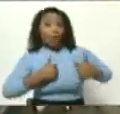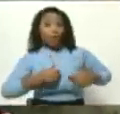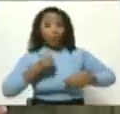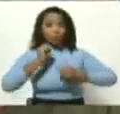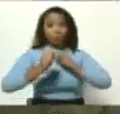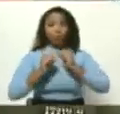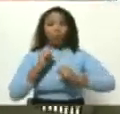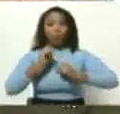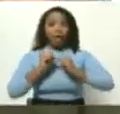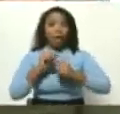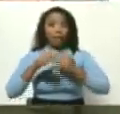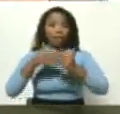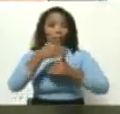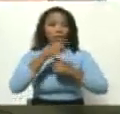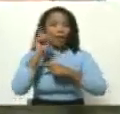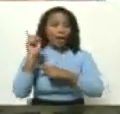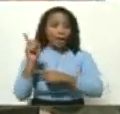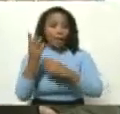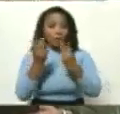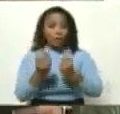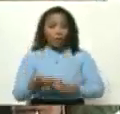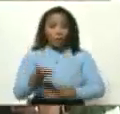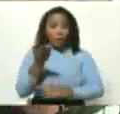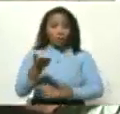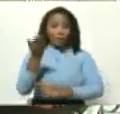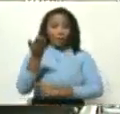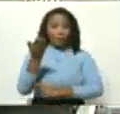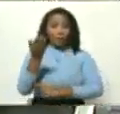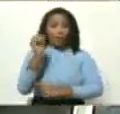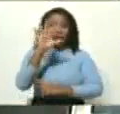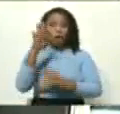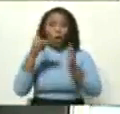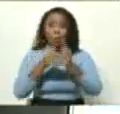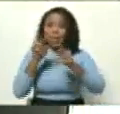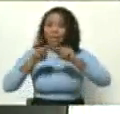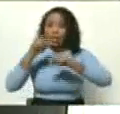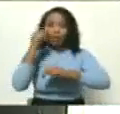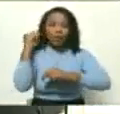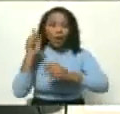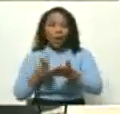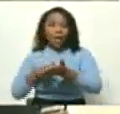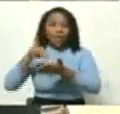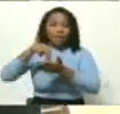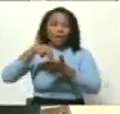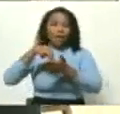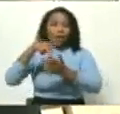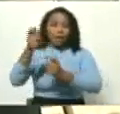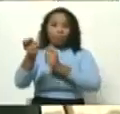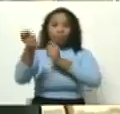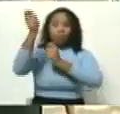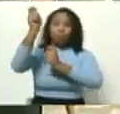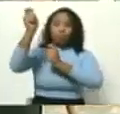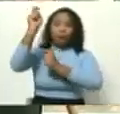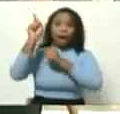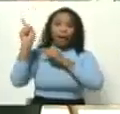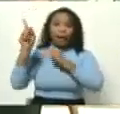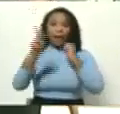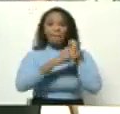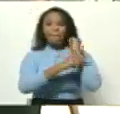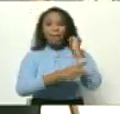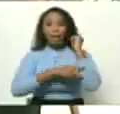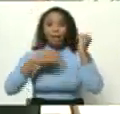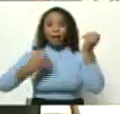de ese número importantísimo, de más de 5.000 niños, elevar los papagayos ahí en el Parque Alí